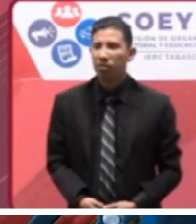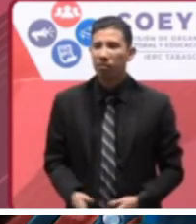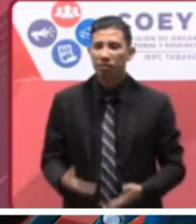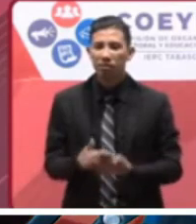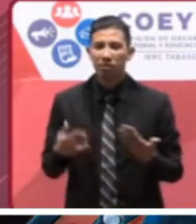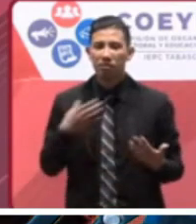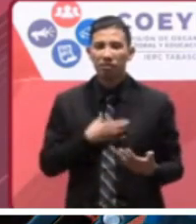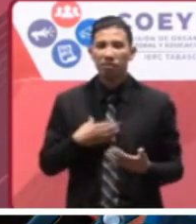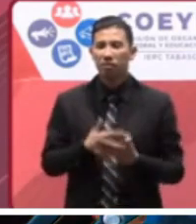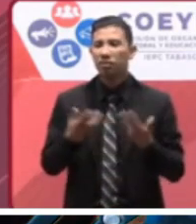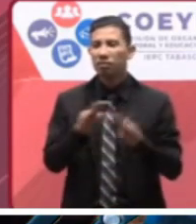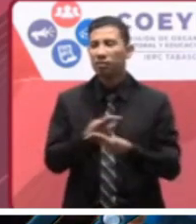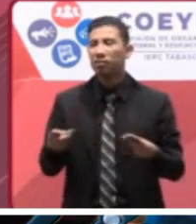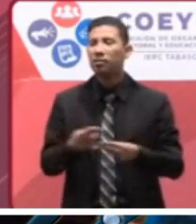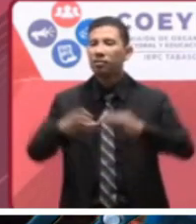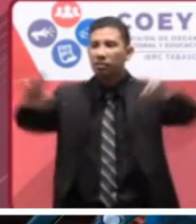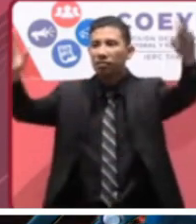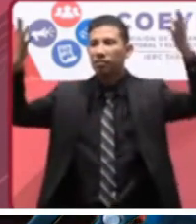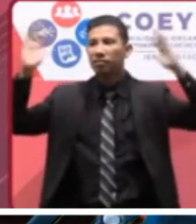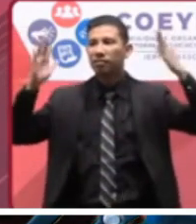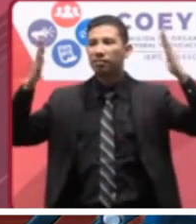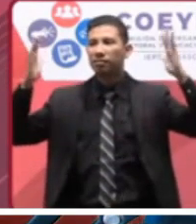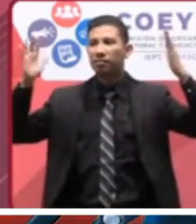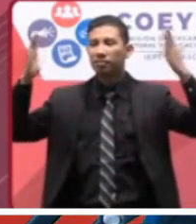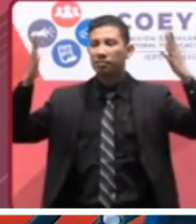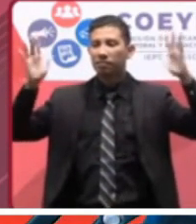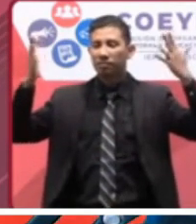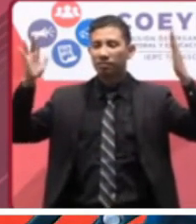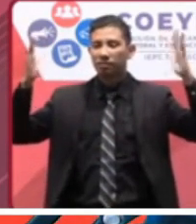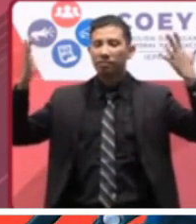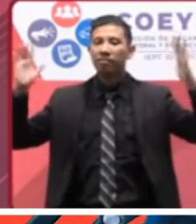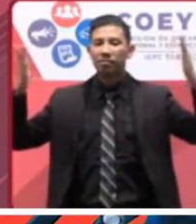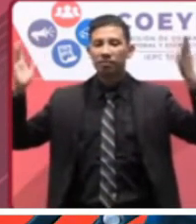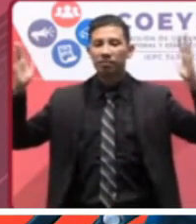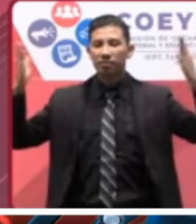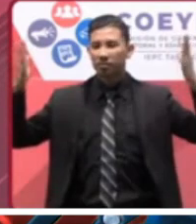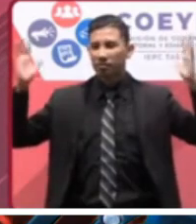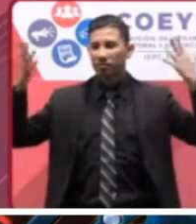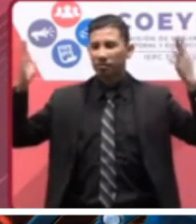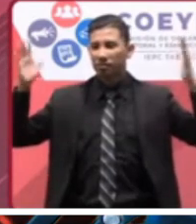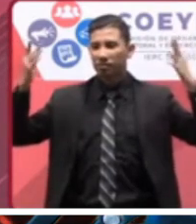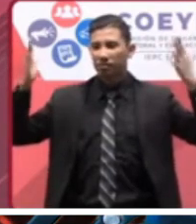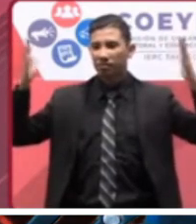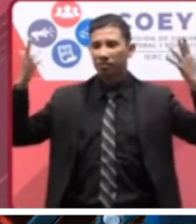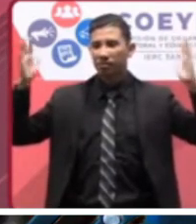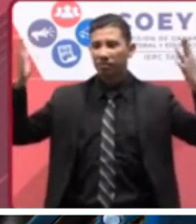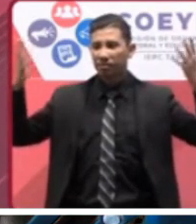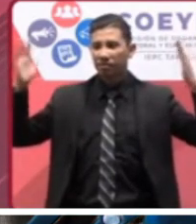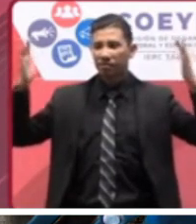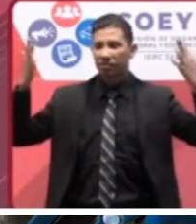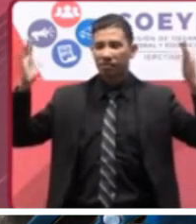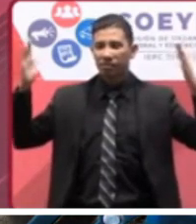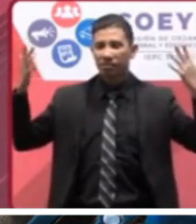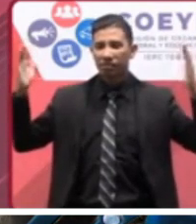de poder dialogar de esta manera, porque esto es un ejercicio democrático. Directora, permítame, como lo hice en la Cámara de Diputados,